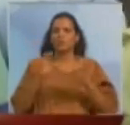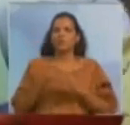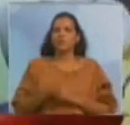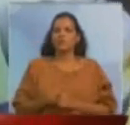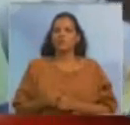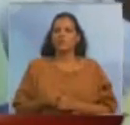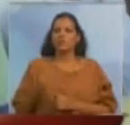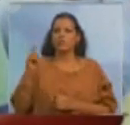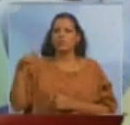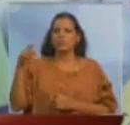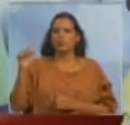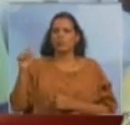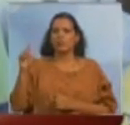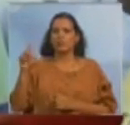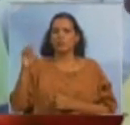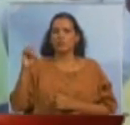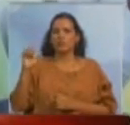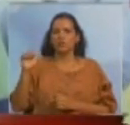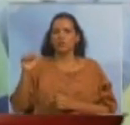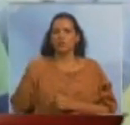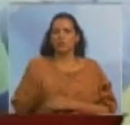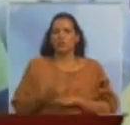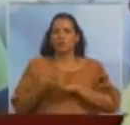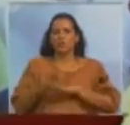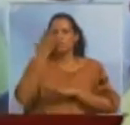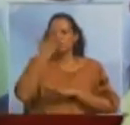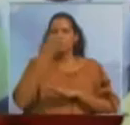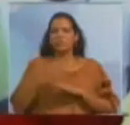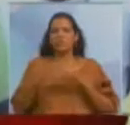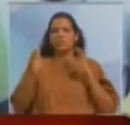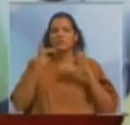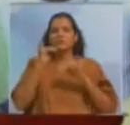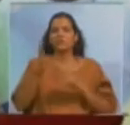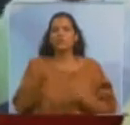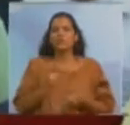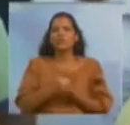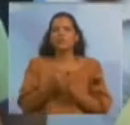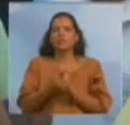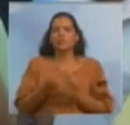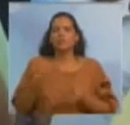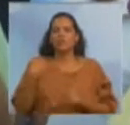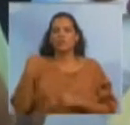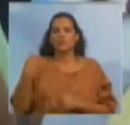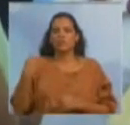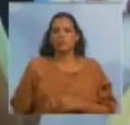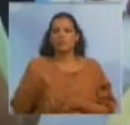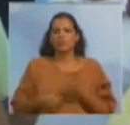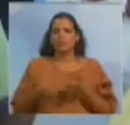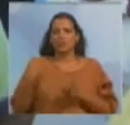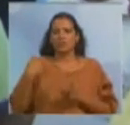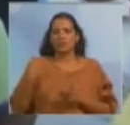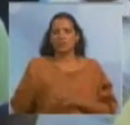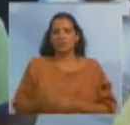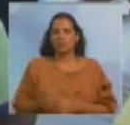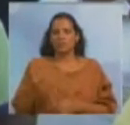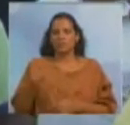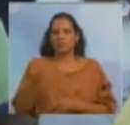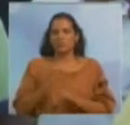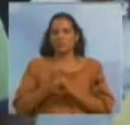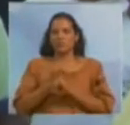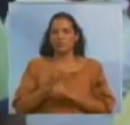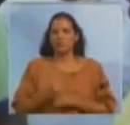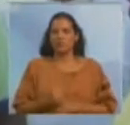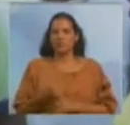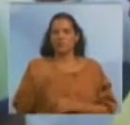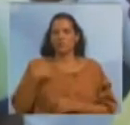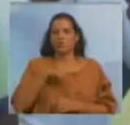y poder dialogar y exponerle con claridad cuáles son los problemas que venimos padeciendo. Y que lo